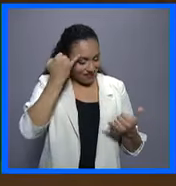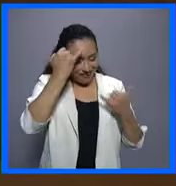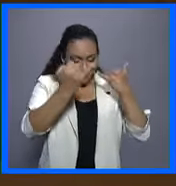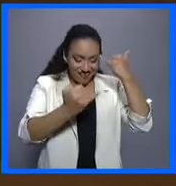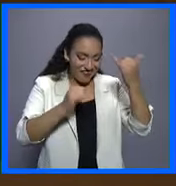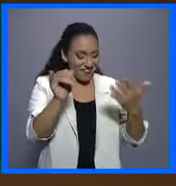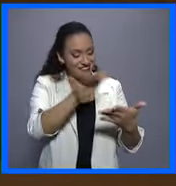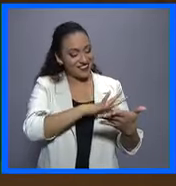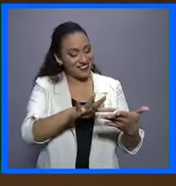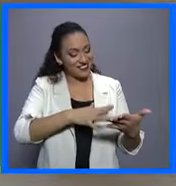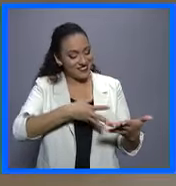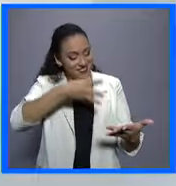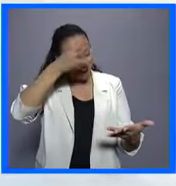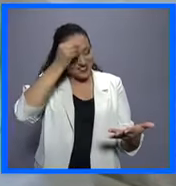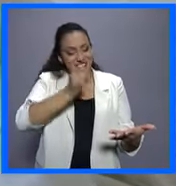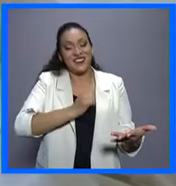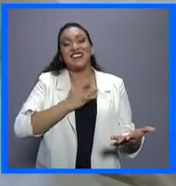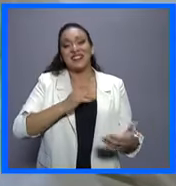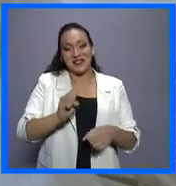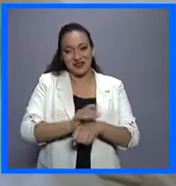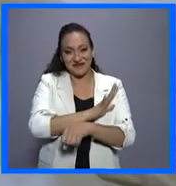de la literatura.